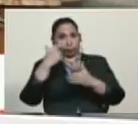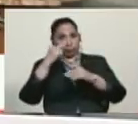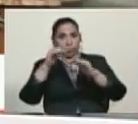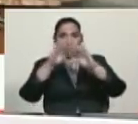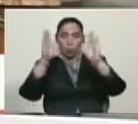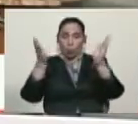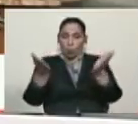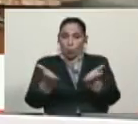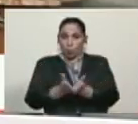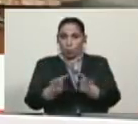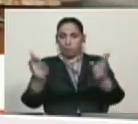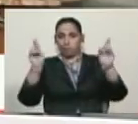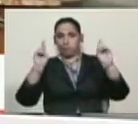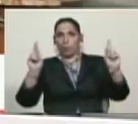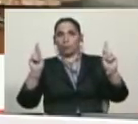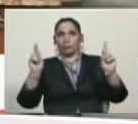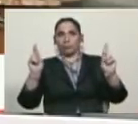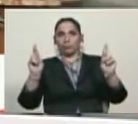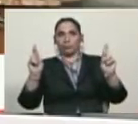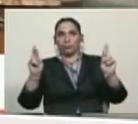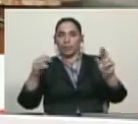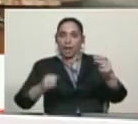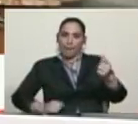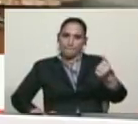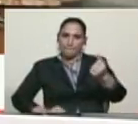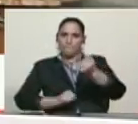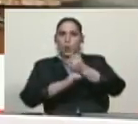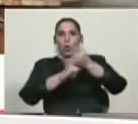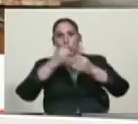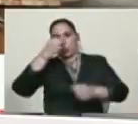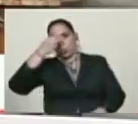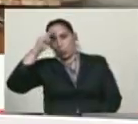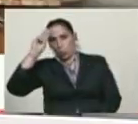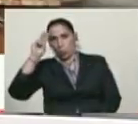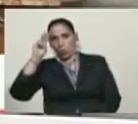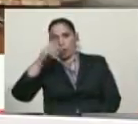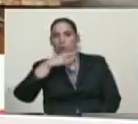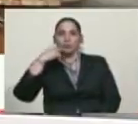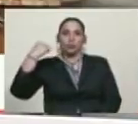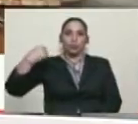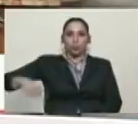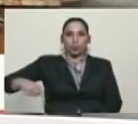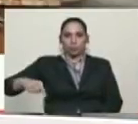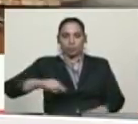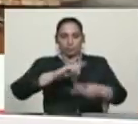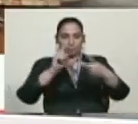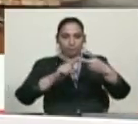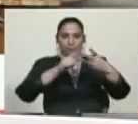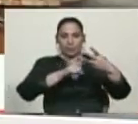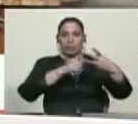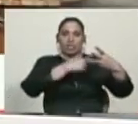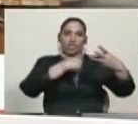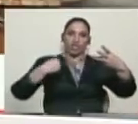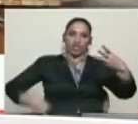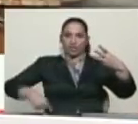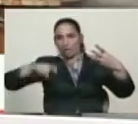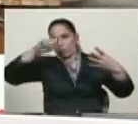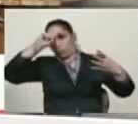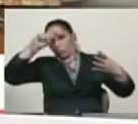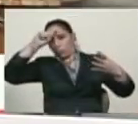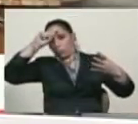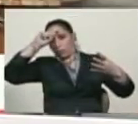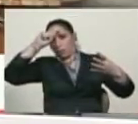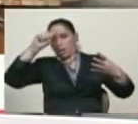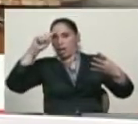afortunadamente tenemos el apoyo de cuba rusia china turquía la